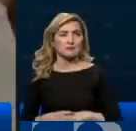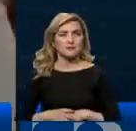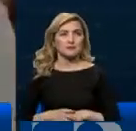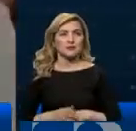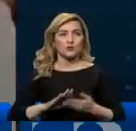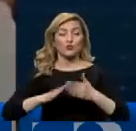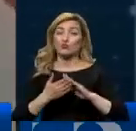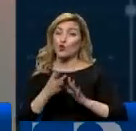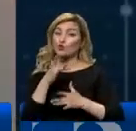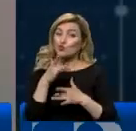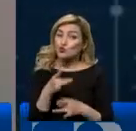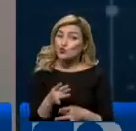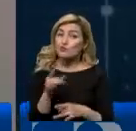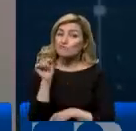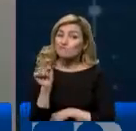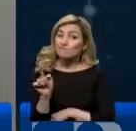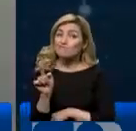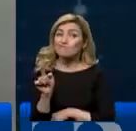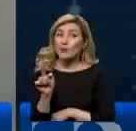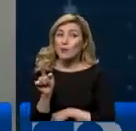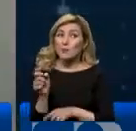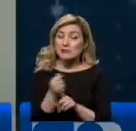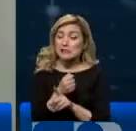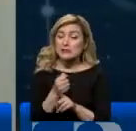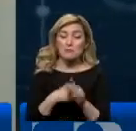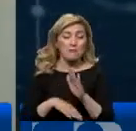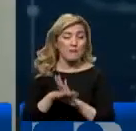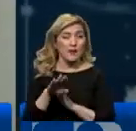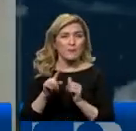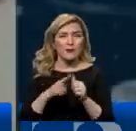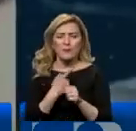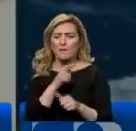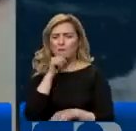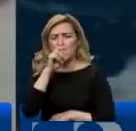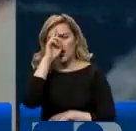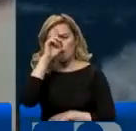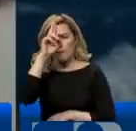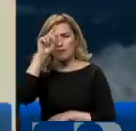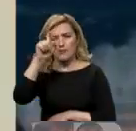comunidad le gustaría que este tipo de acciones no lleguen a mayores y que a la primera falta de